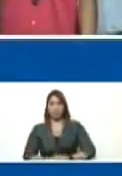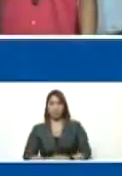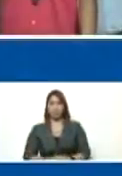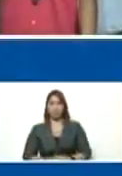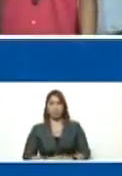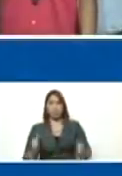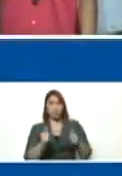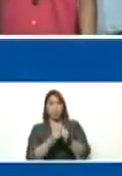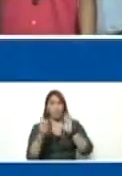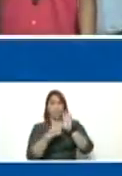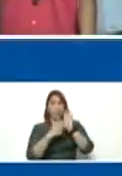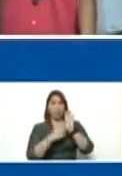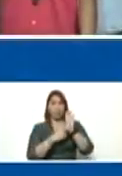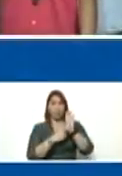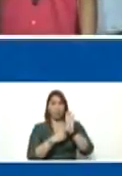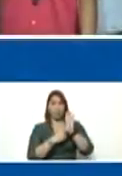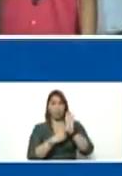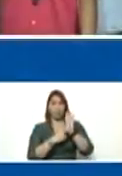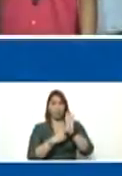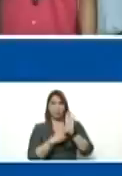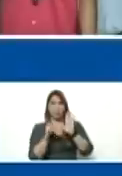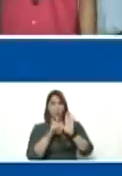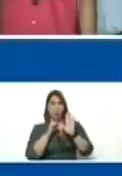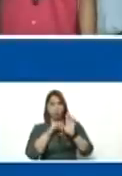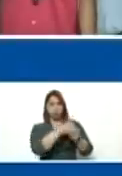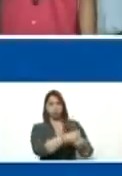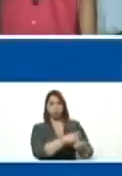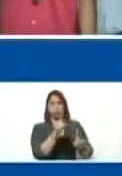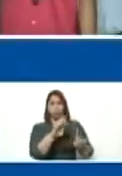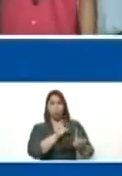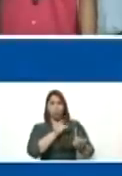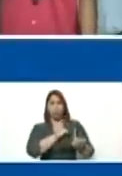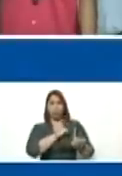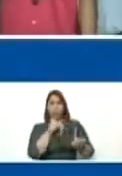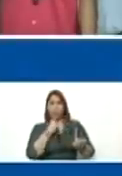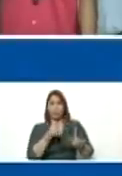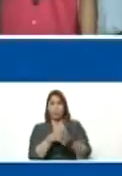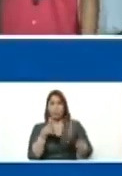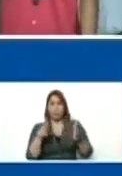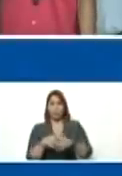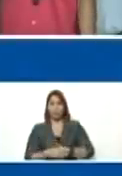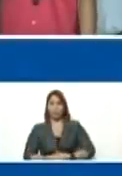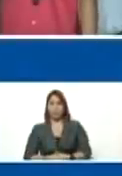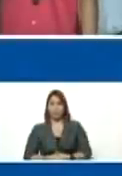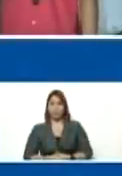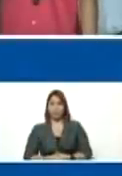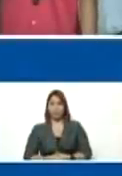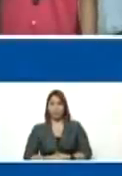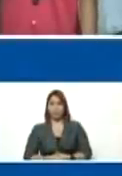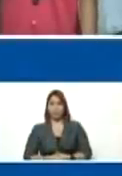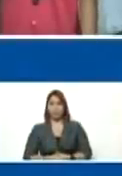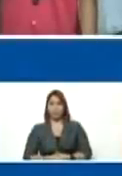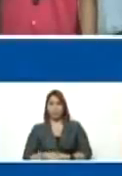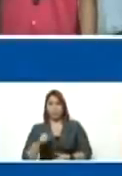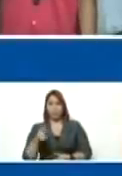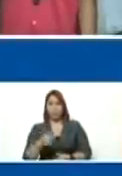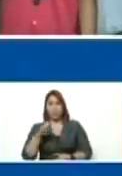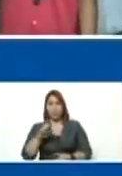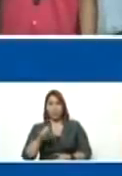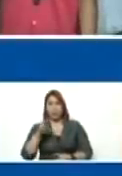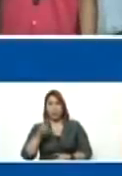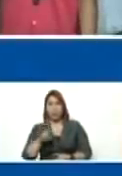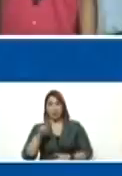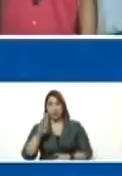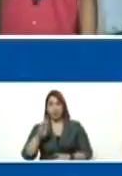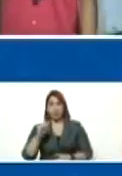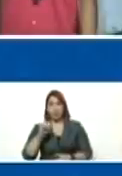Con la verdad, ni ofendo ni temo, decía el gran José Gervasio Artigas. Con